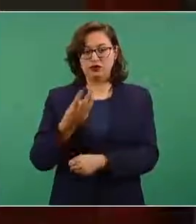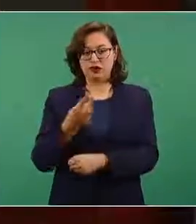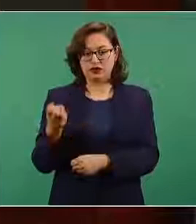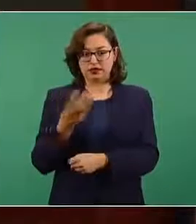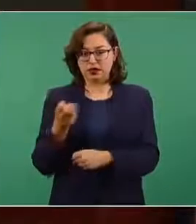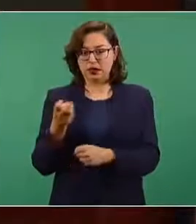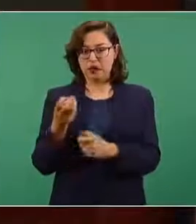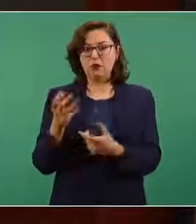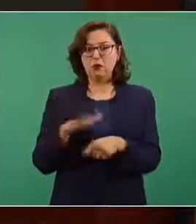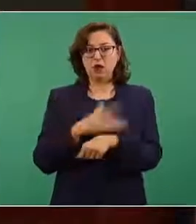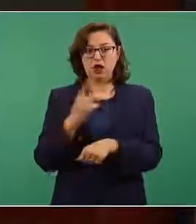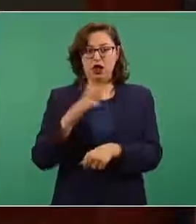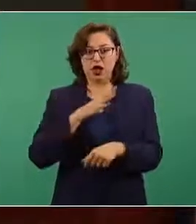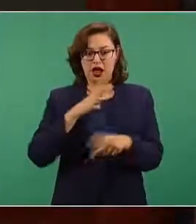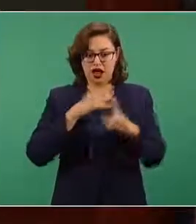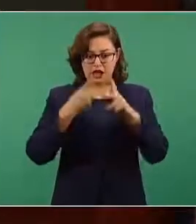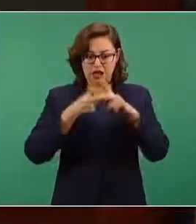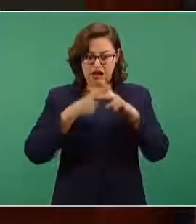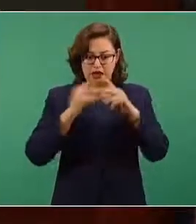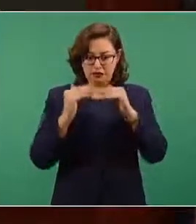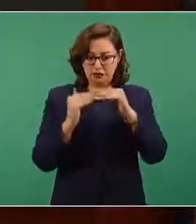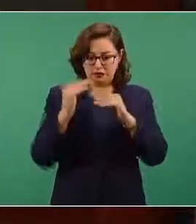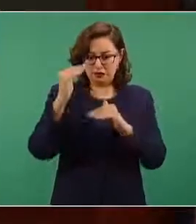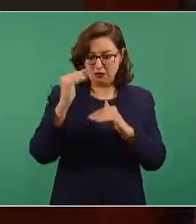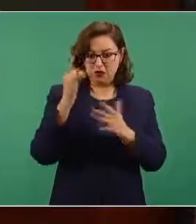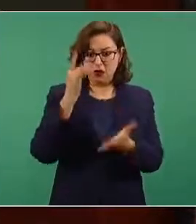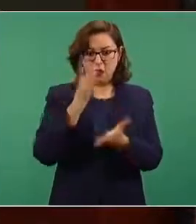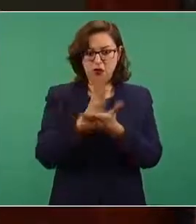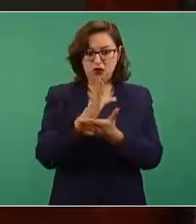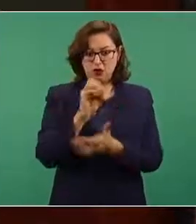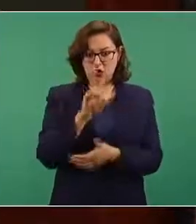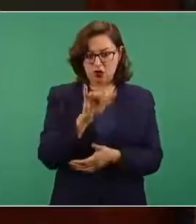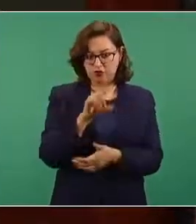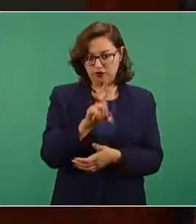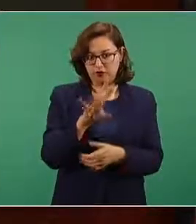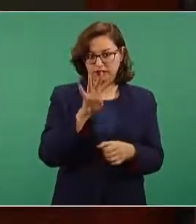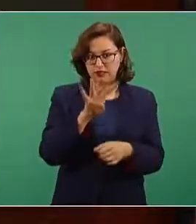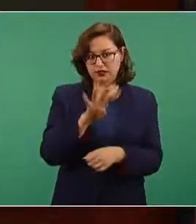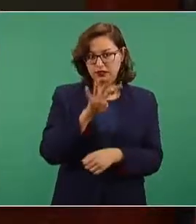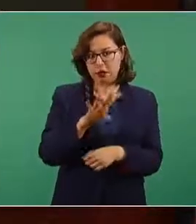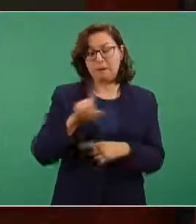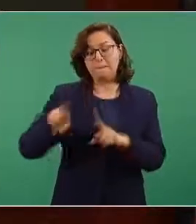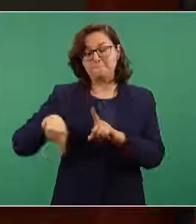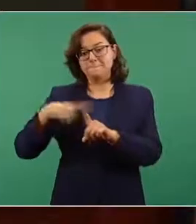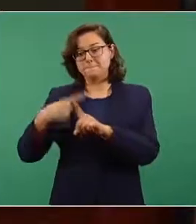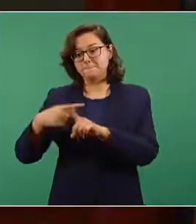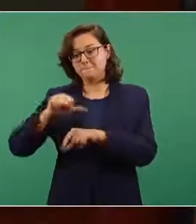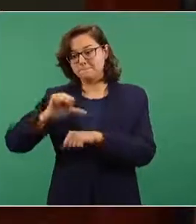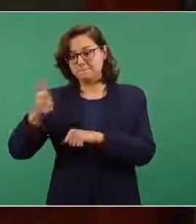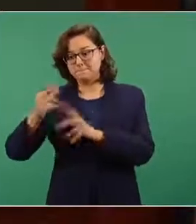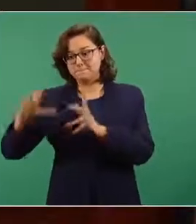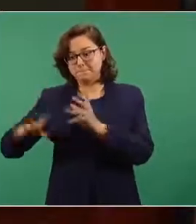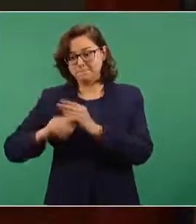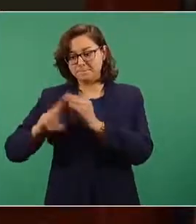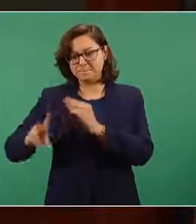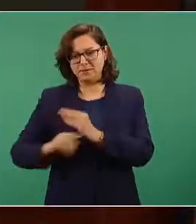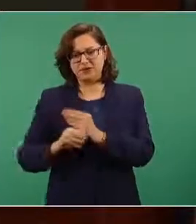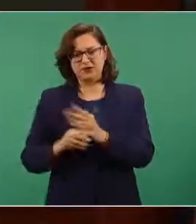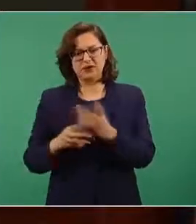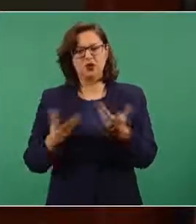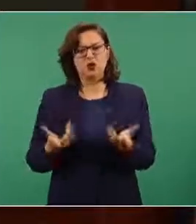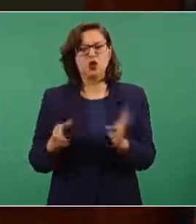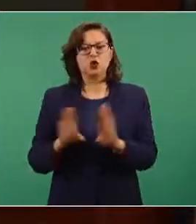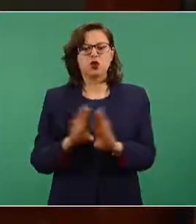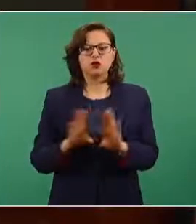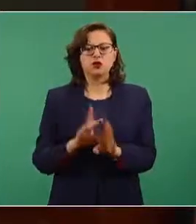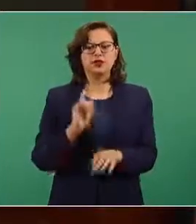de mortalidad solamente por COVID-19, más los que se han sumado con los reportes diarios. Preguntarle qué significa